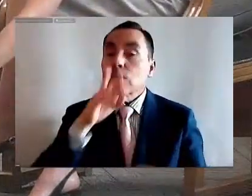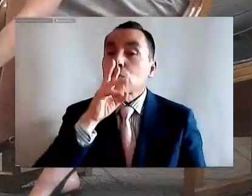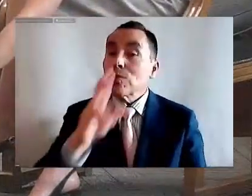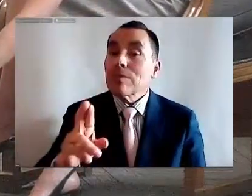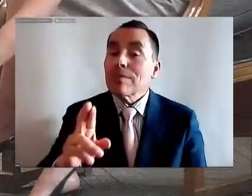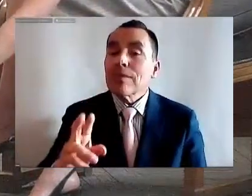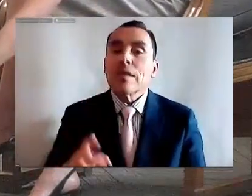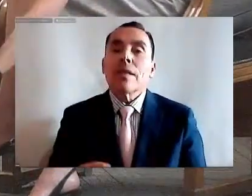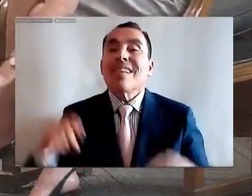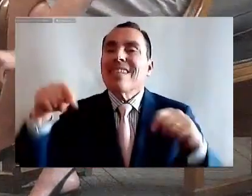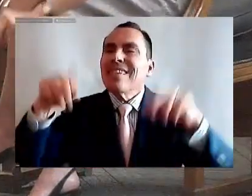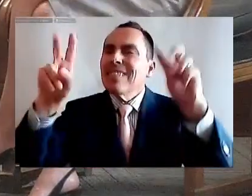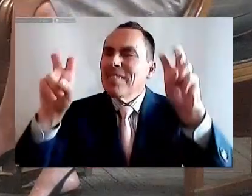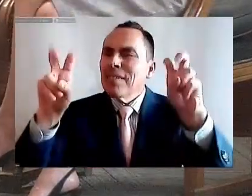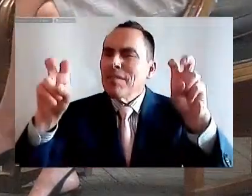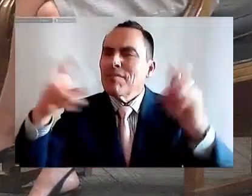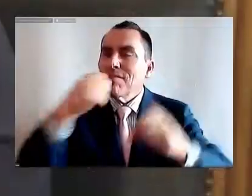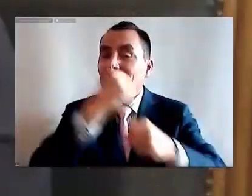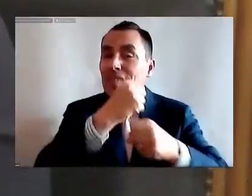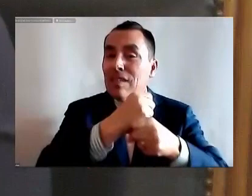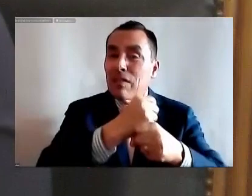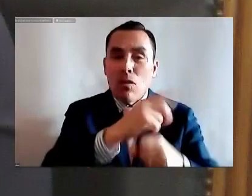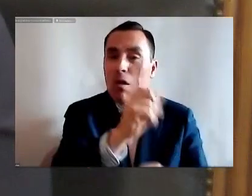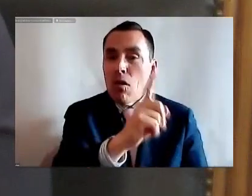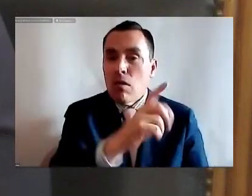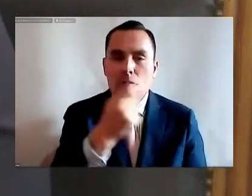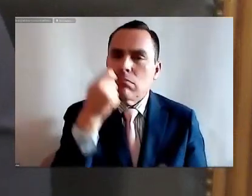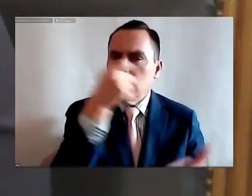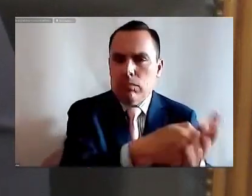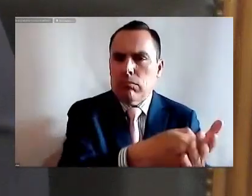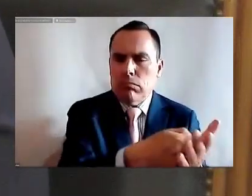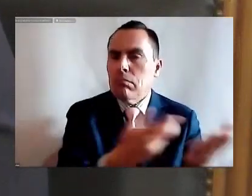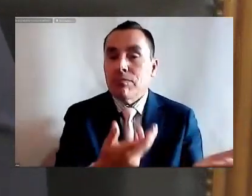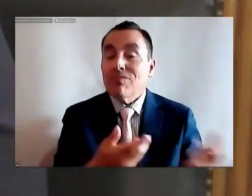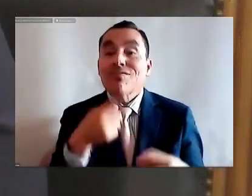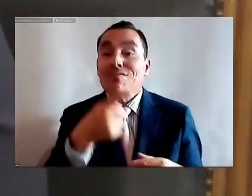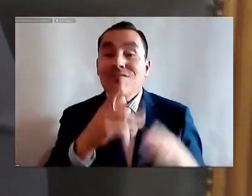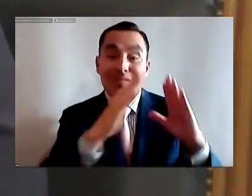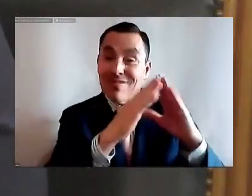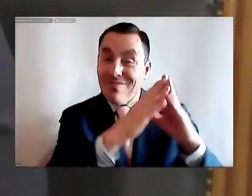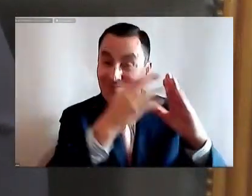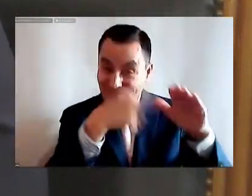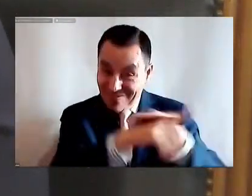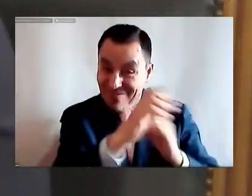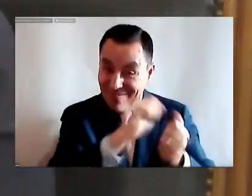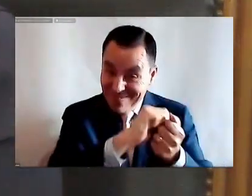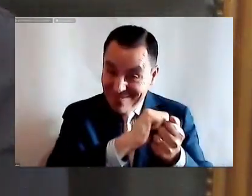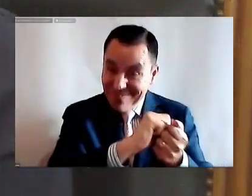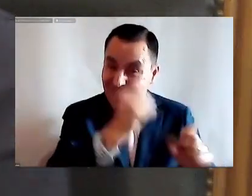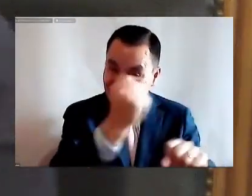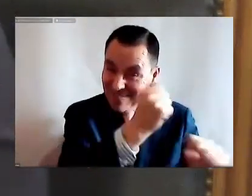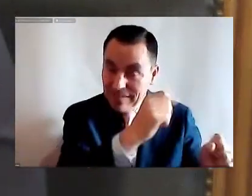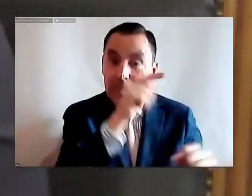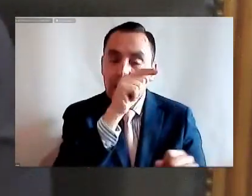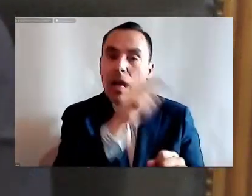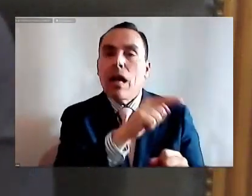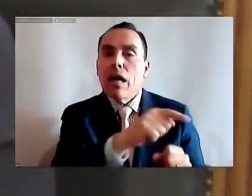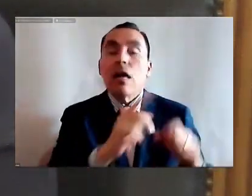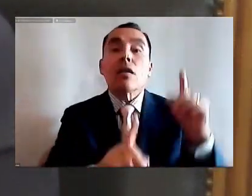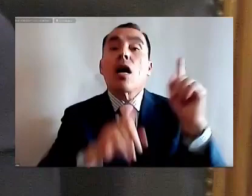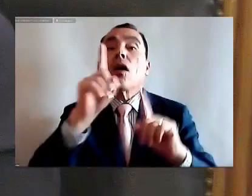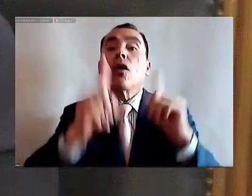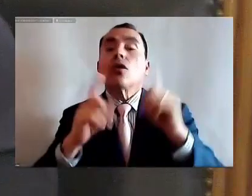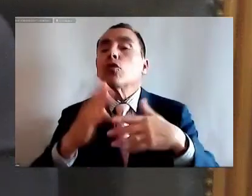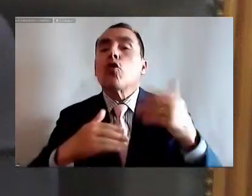tema del trabajo no remunerado y su valoración, donde decíamos que se presentaba con mucha frecuencia es